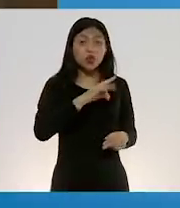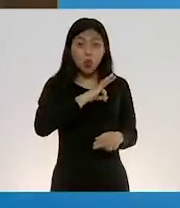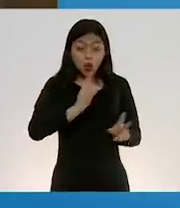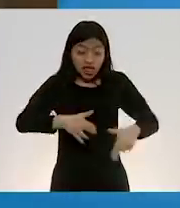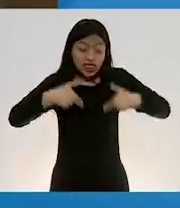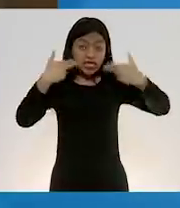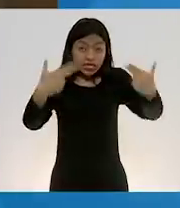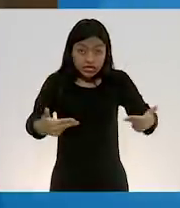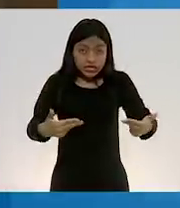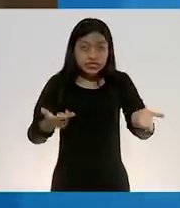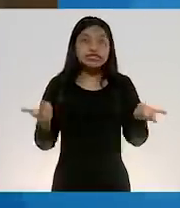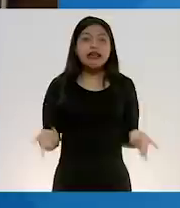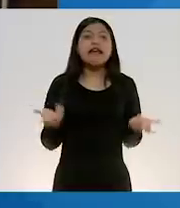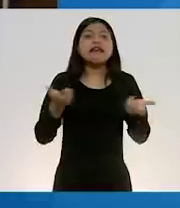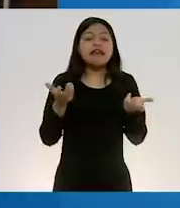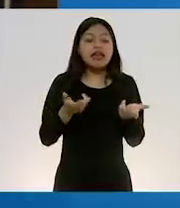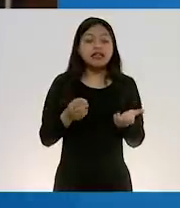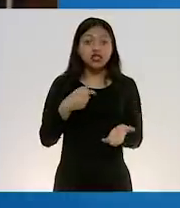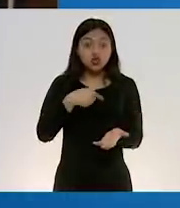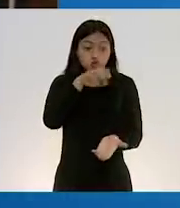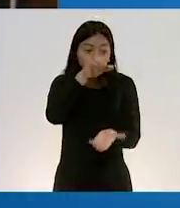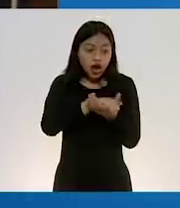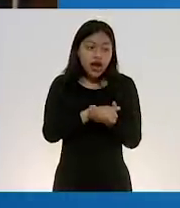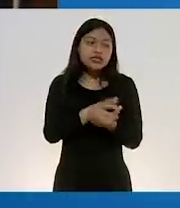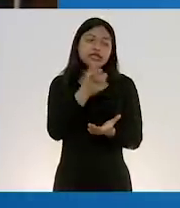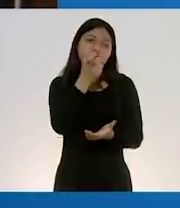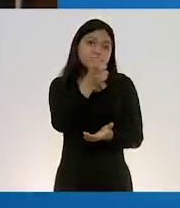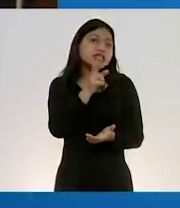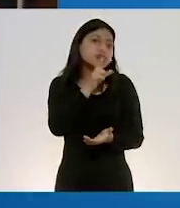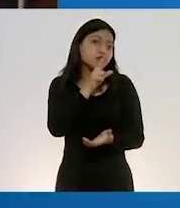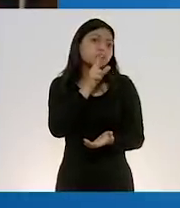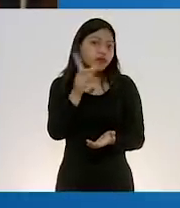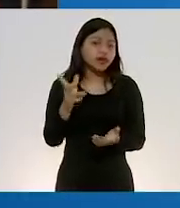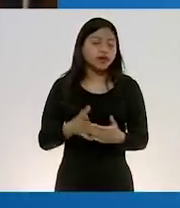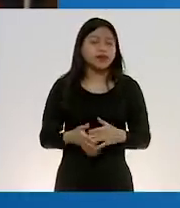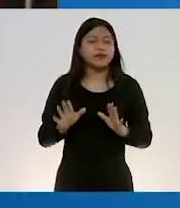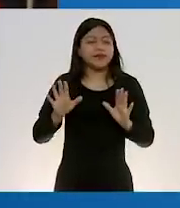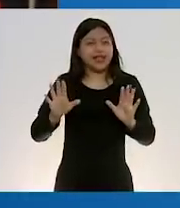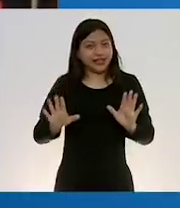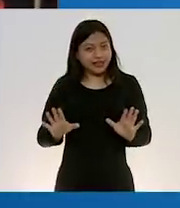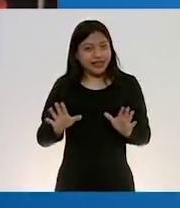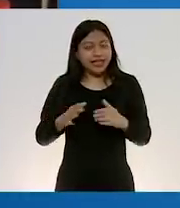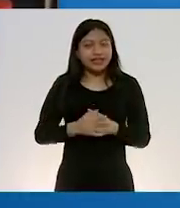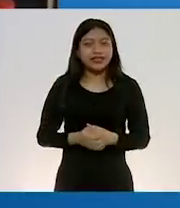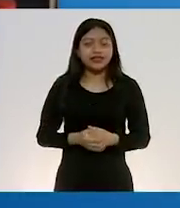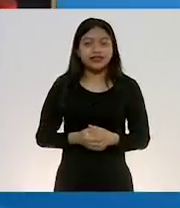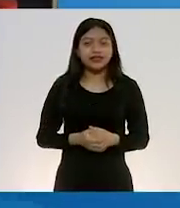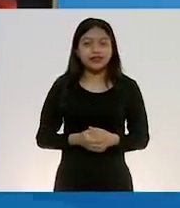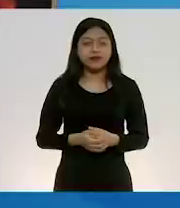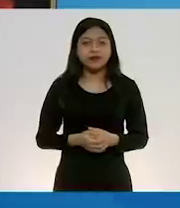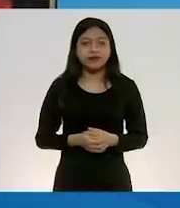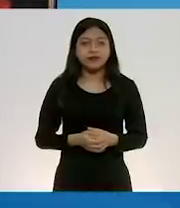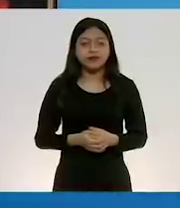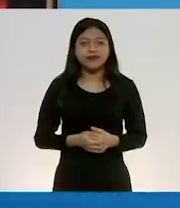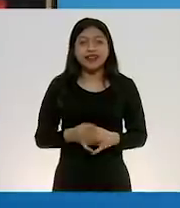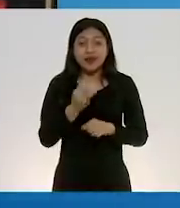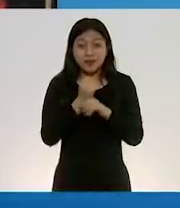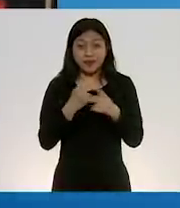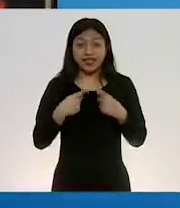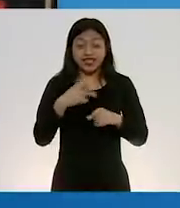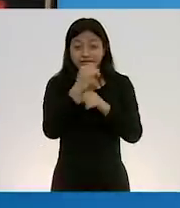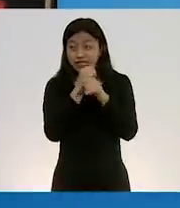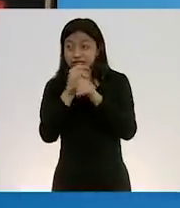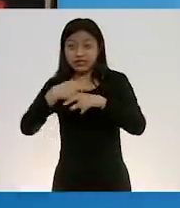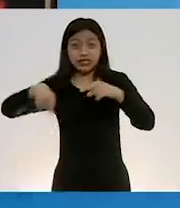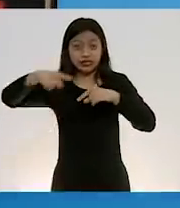más conveniente estar casados. En realidad, hay un problema para los investigadores,